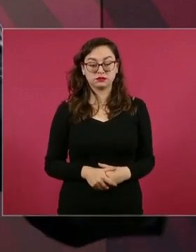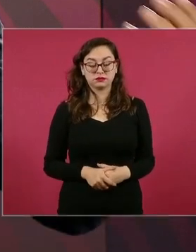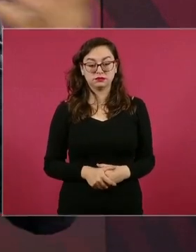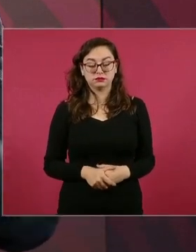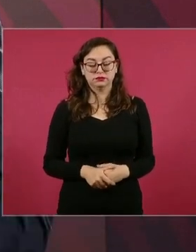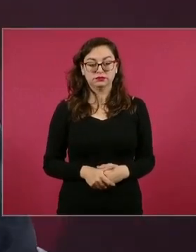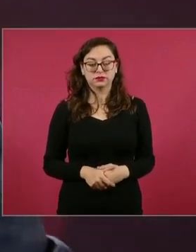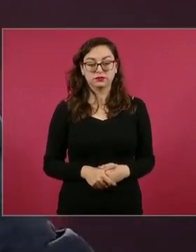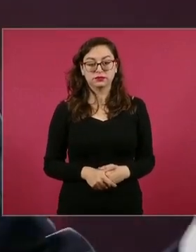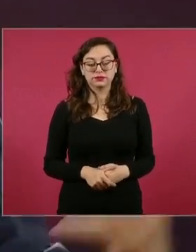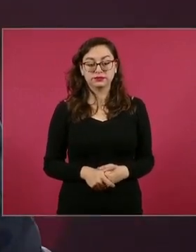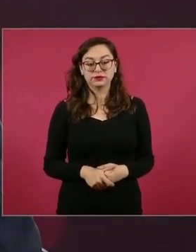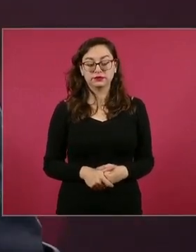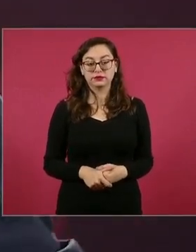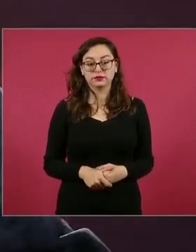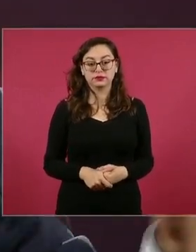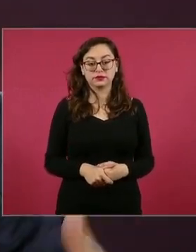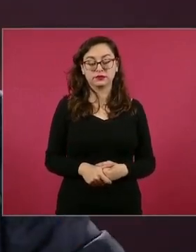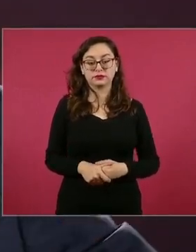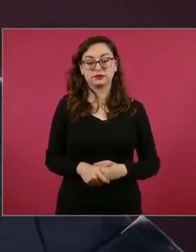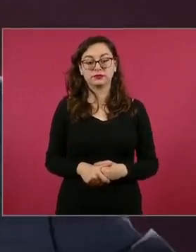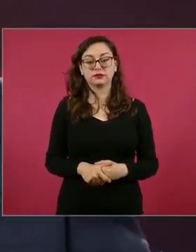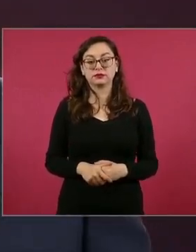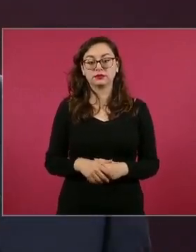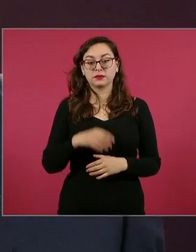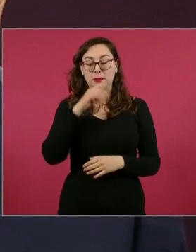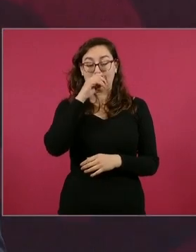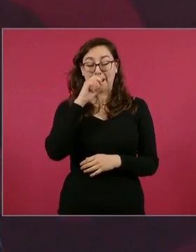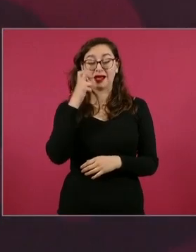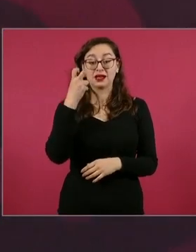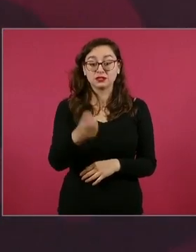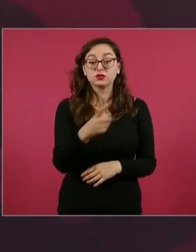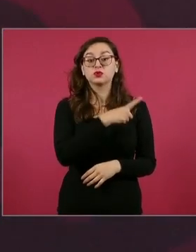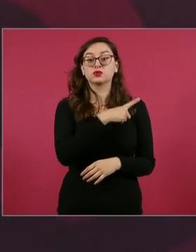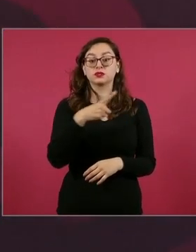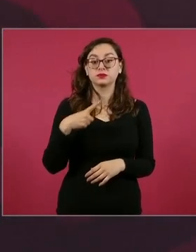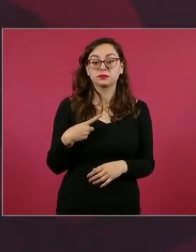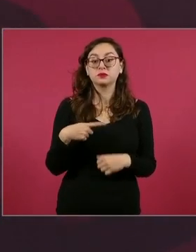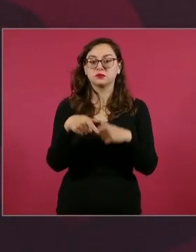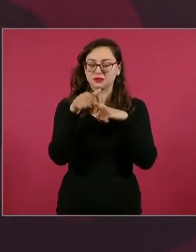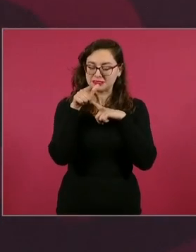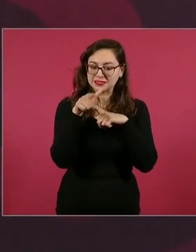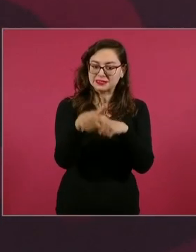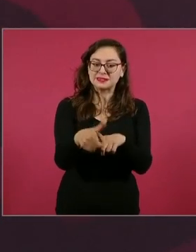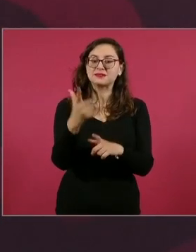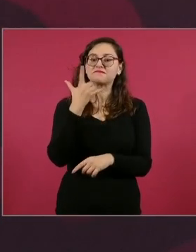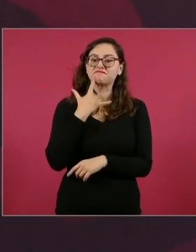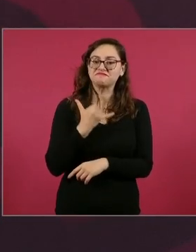territorio y en eso no dejar el Per